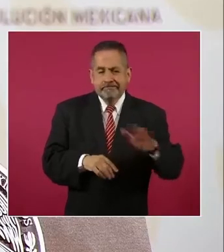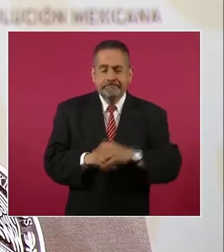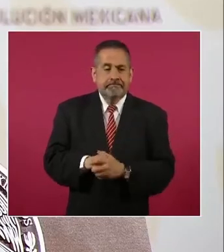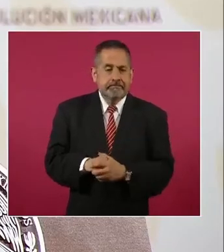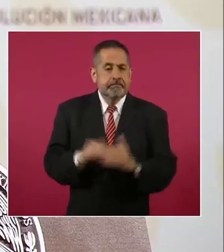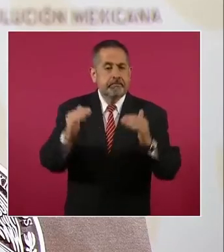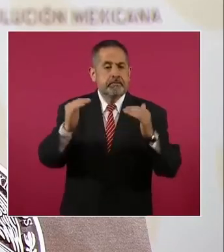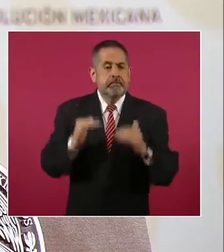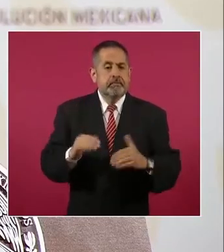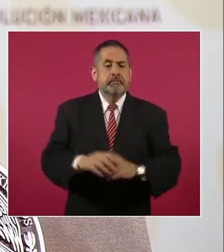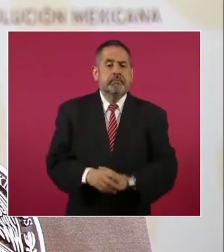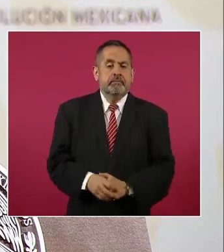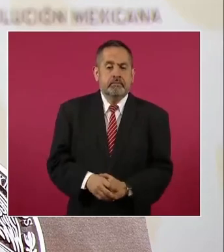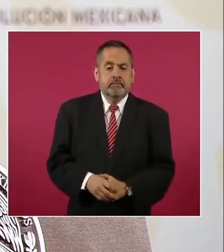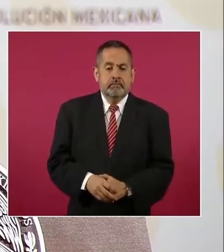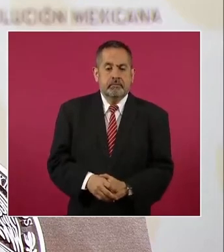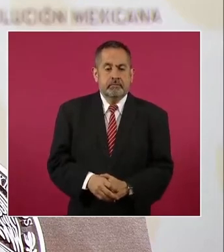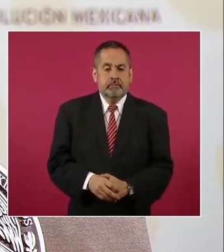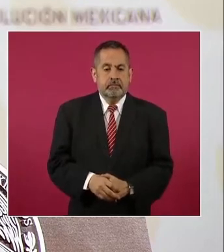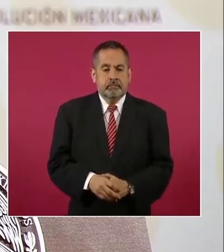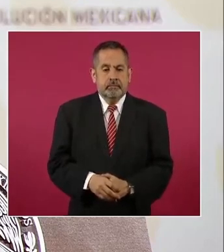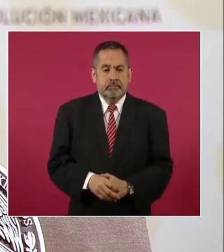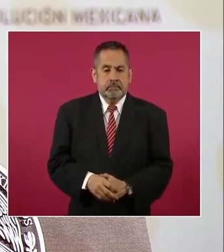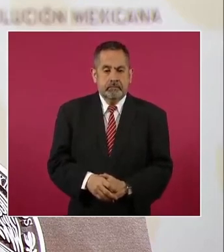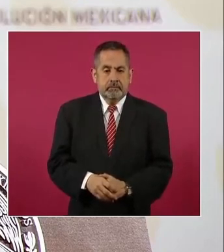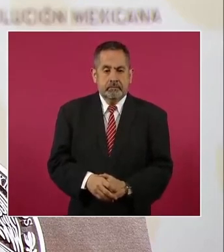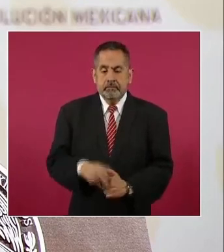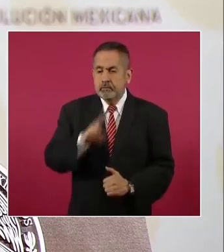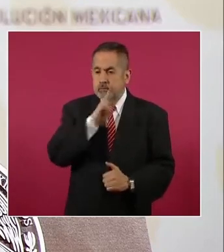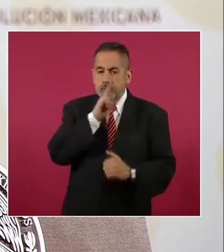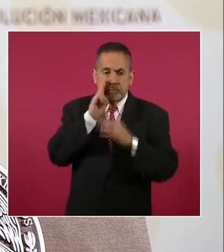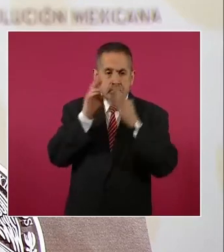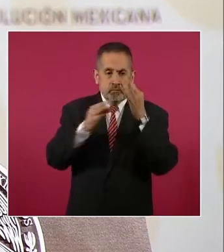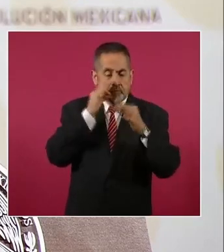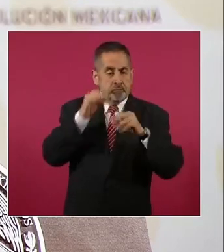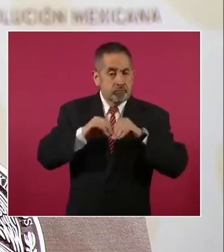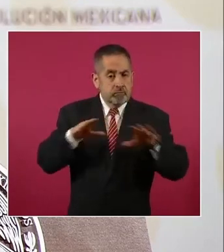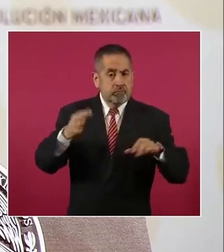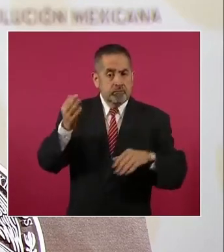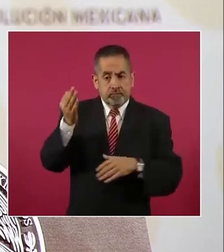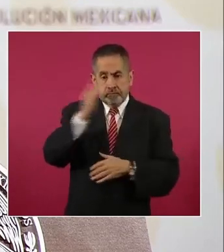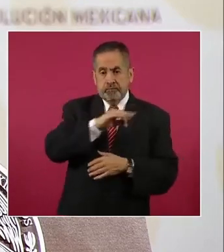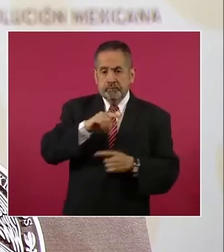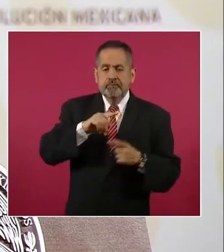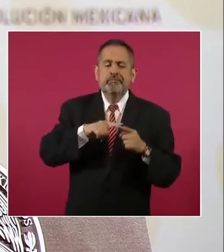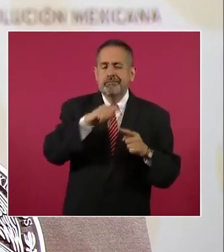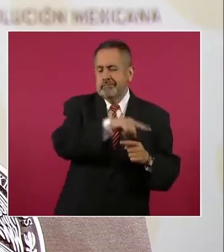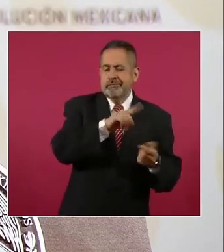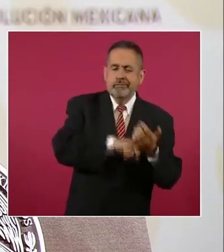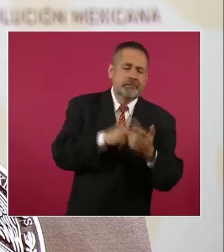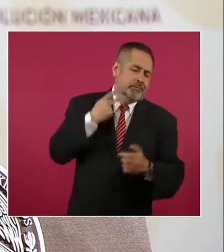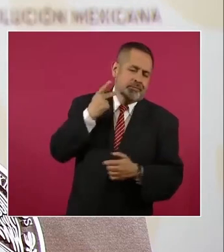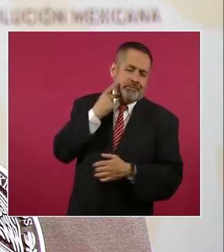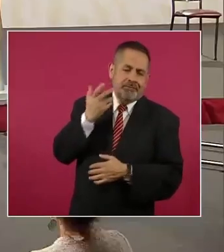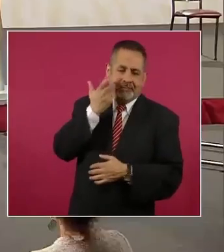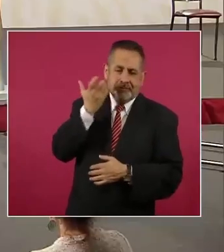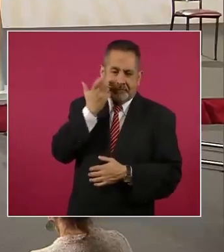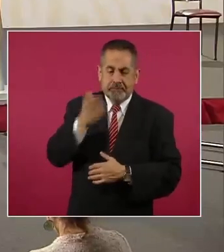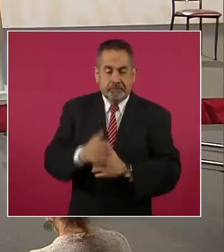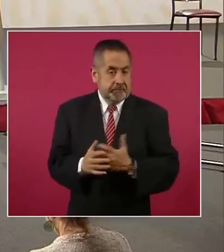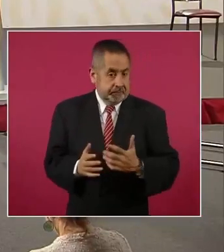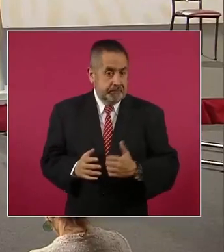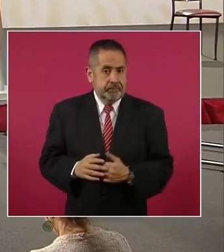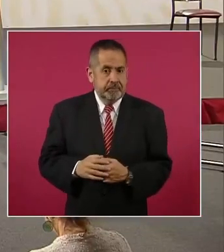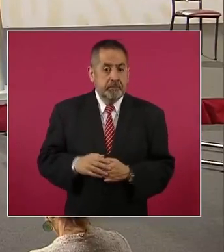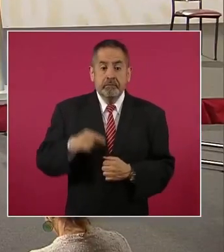con la siguiente. Las noticias falsas tienen propósitos políticos. En un intento